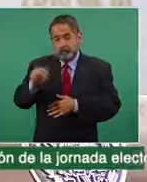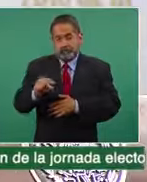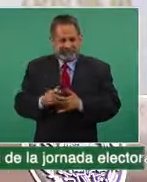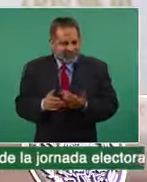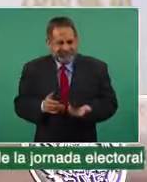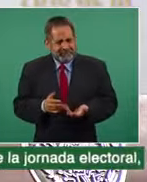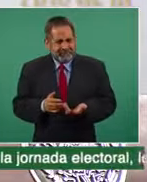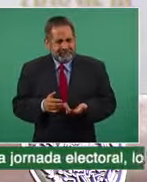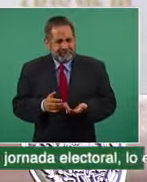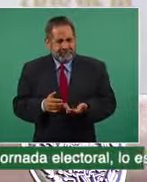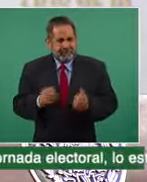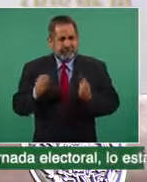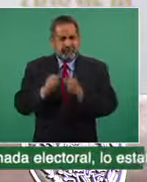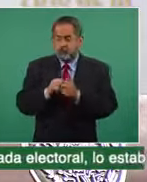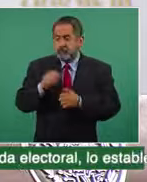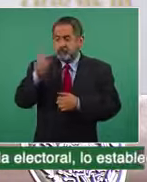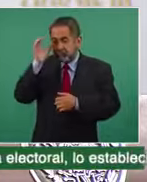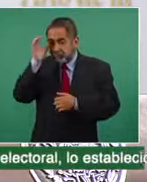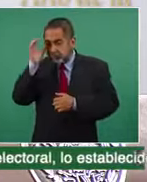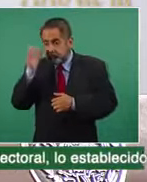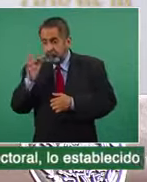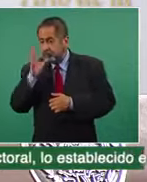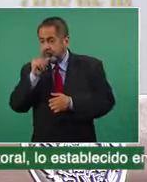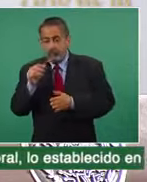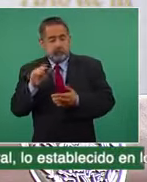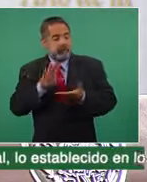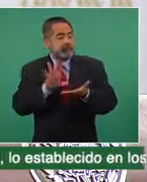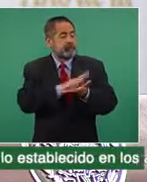incluso con una mujer mexicana.